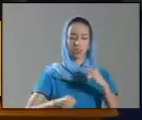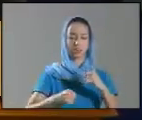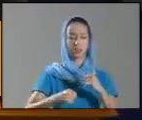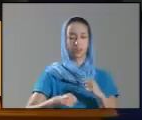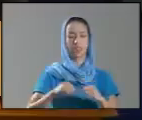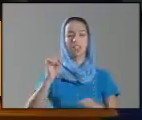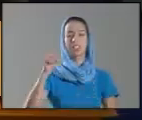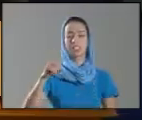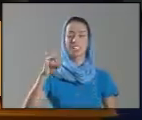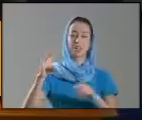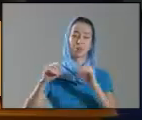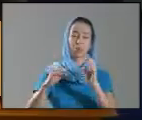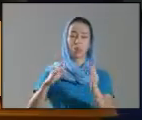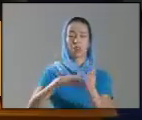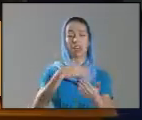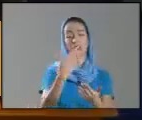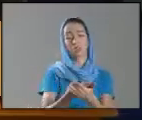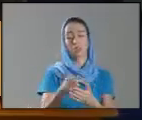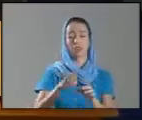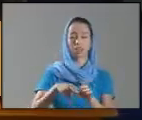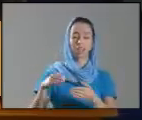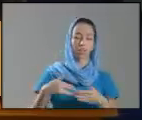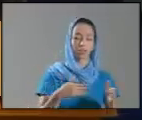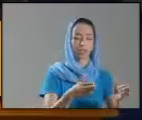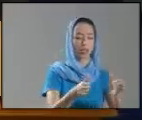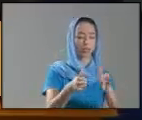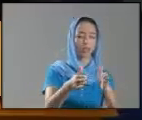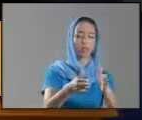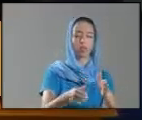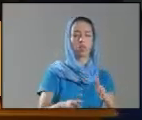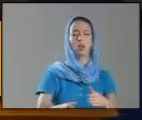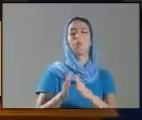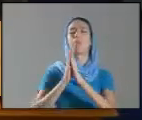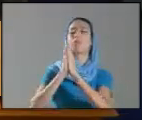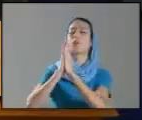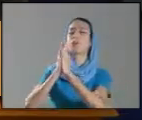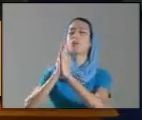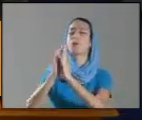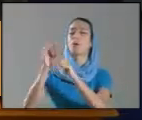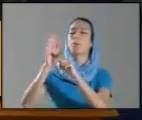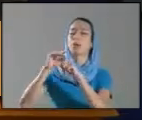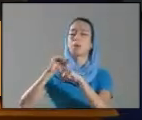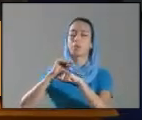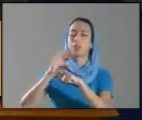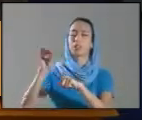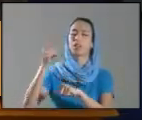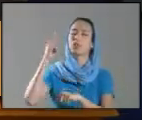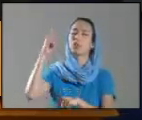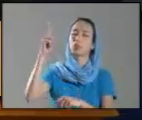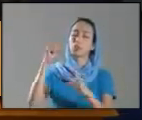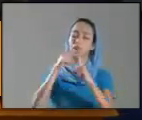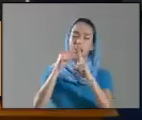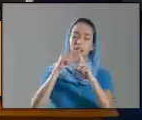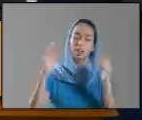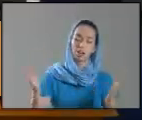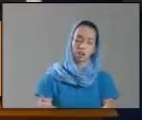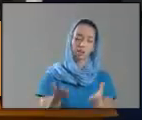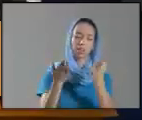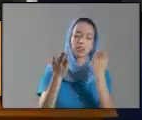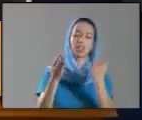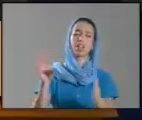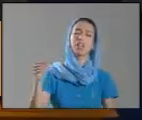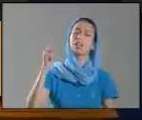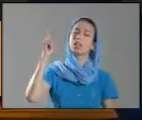el perdón, Señor, para continuar en esta carrera. Mira, Señor, si alguno ha tropezado en el